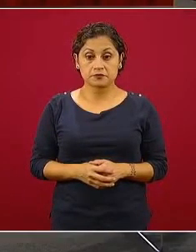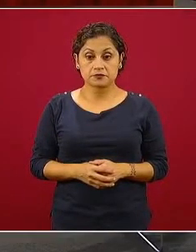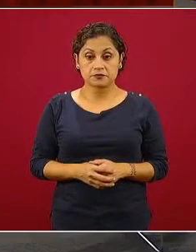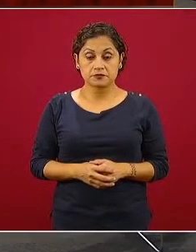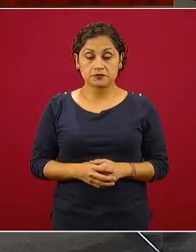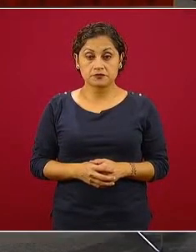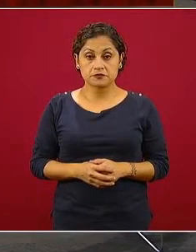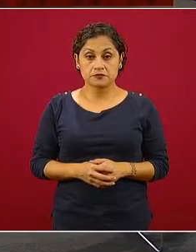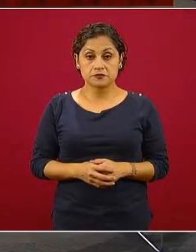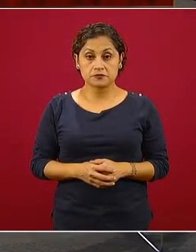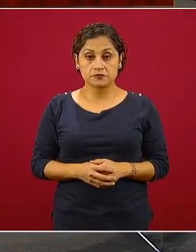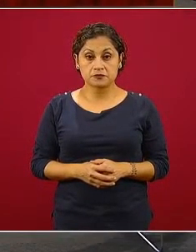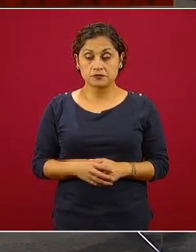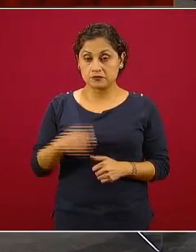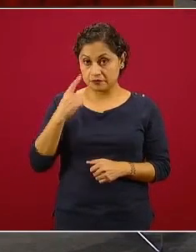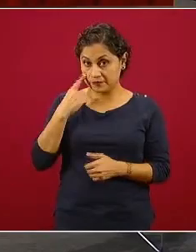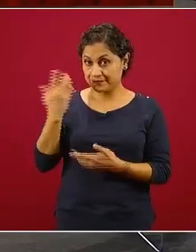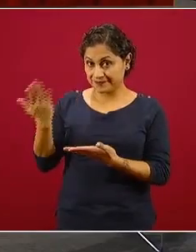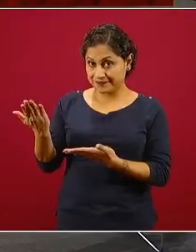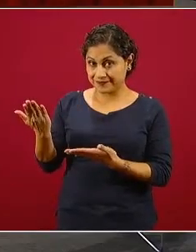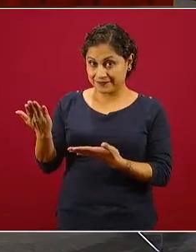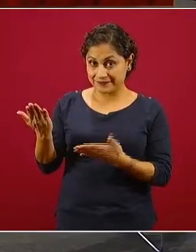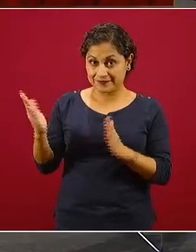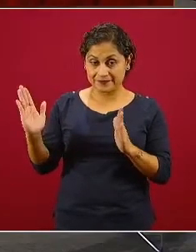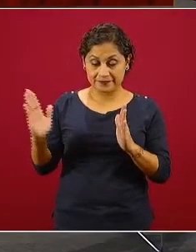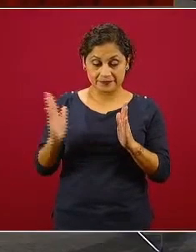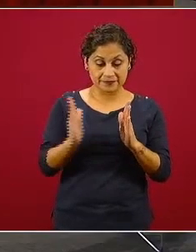Está aquí. El 11 de abril